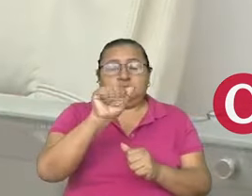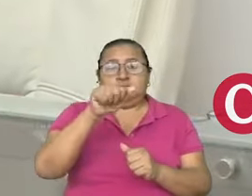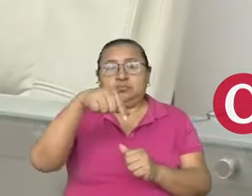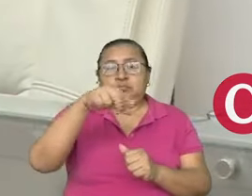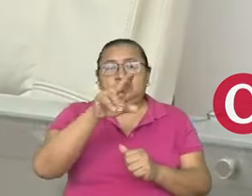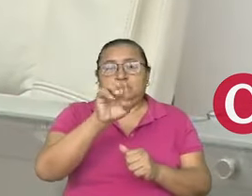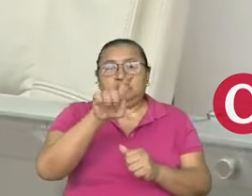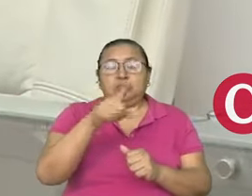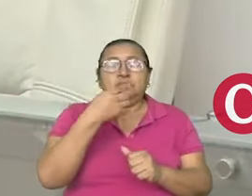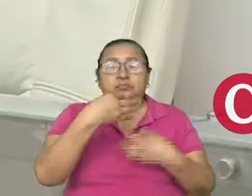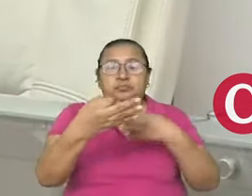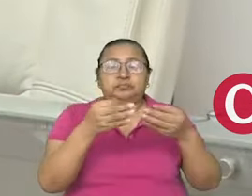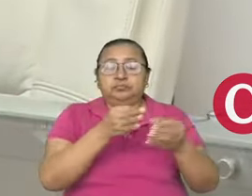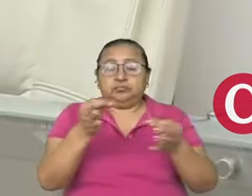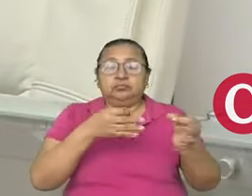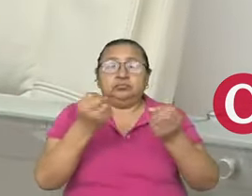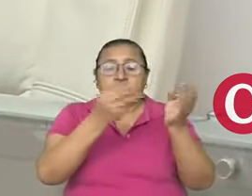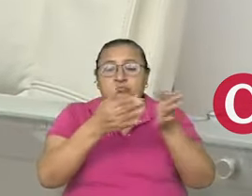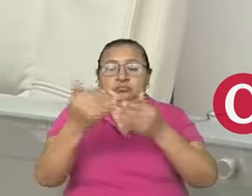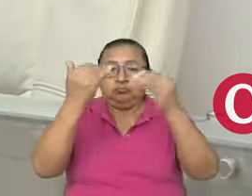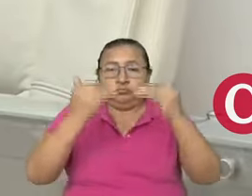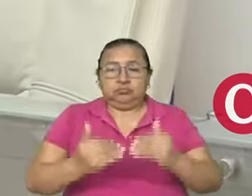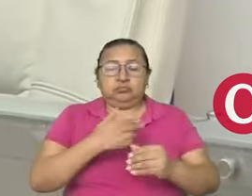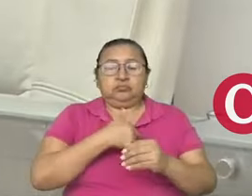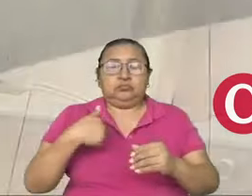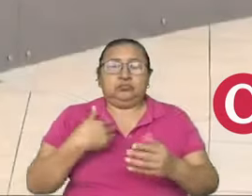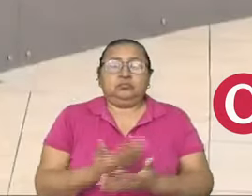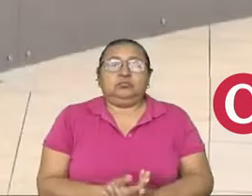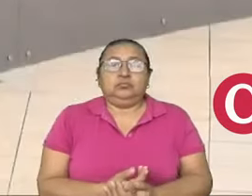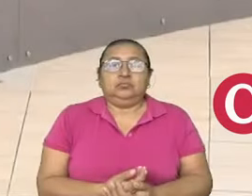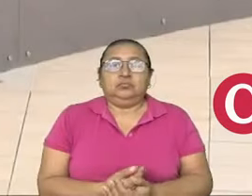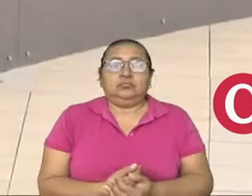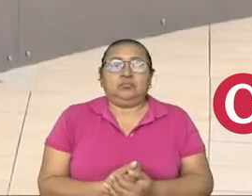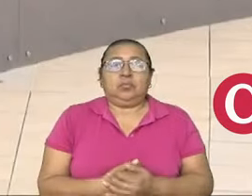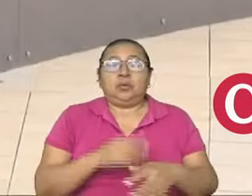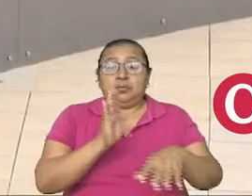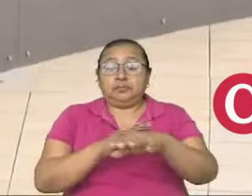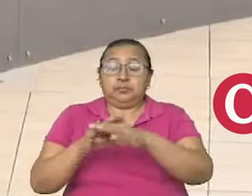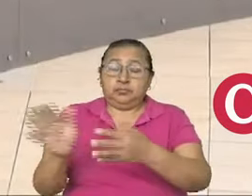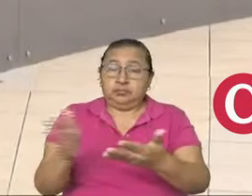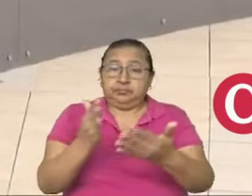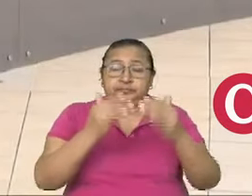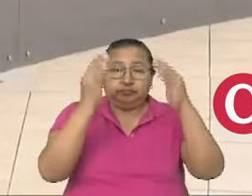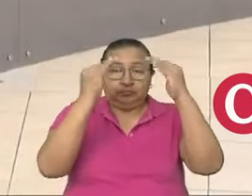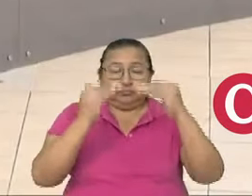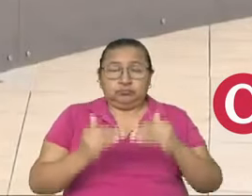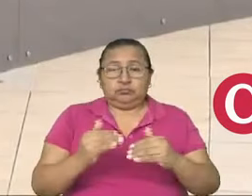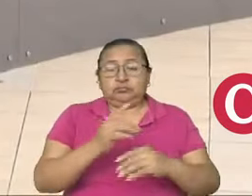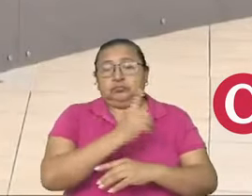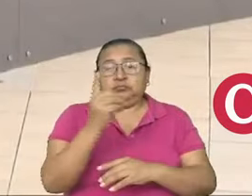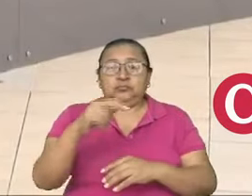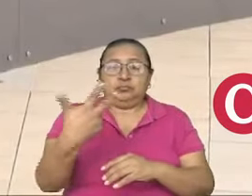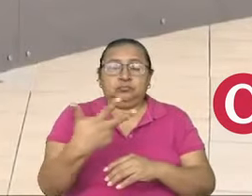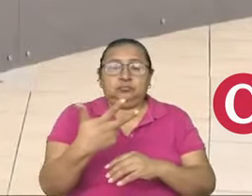reformó las leyes que regulan las ongs en Nicaragua el paquete de reformas obligan a las ongs a trabajar en alianzas junto al